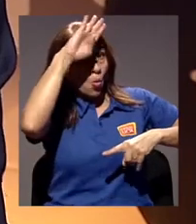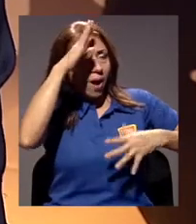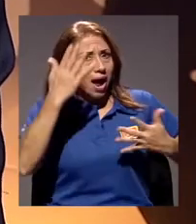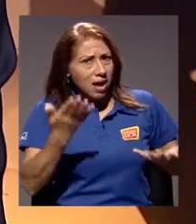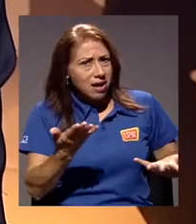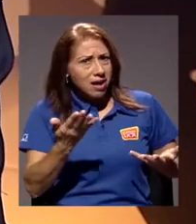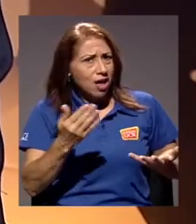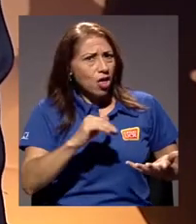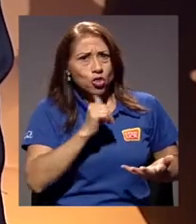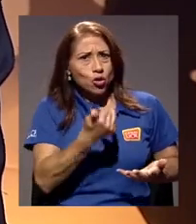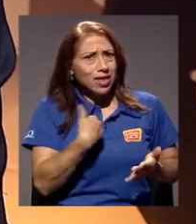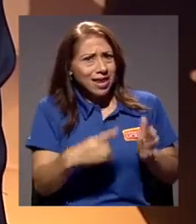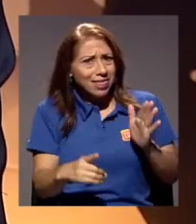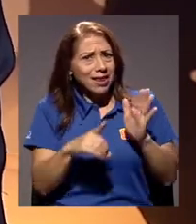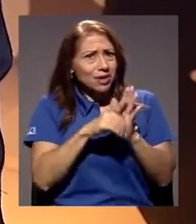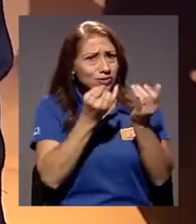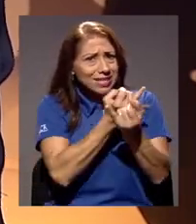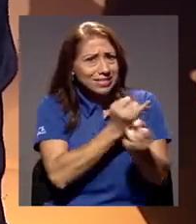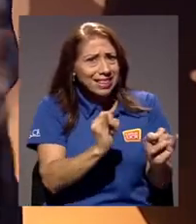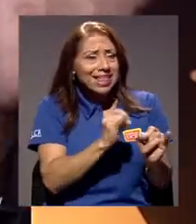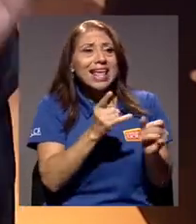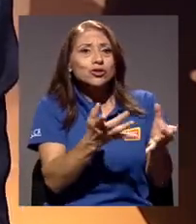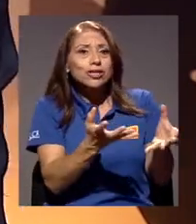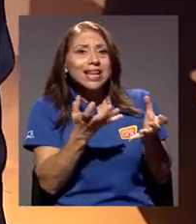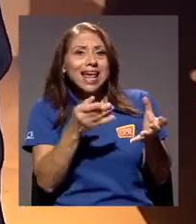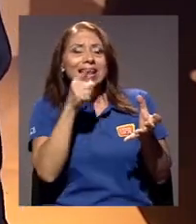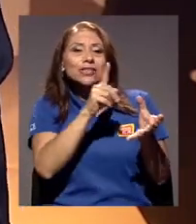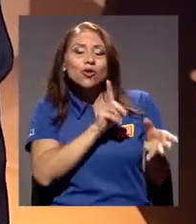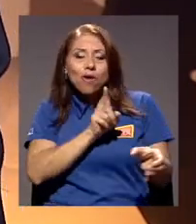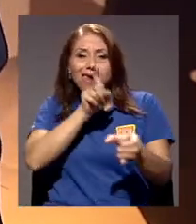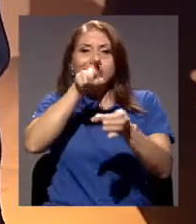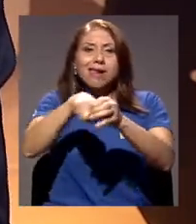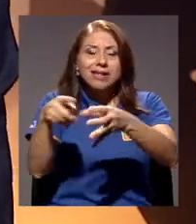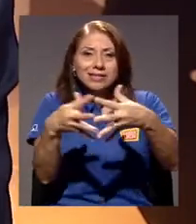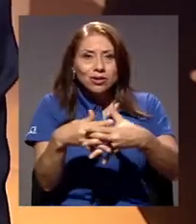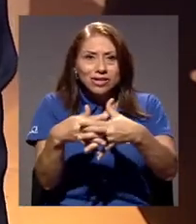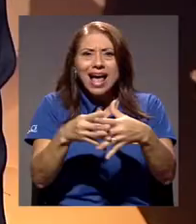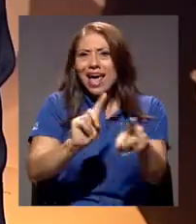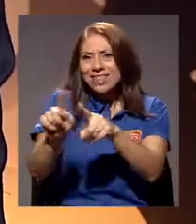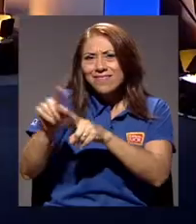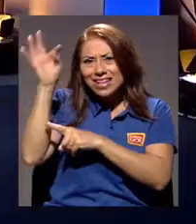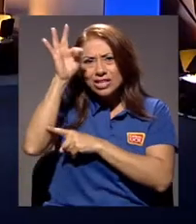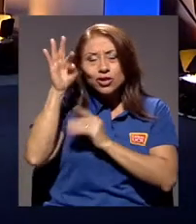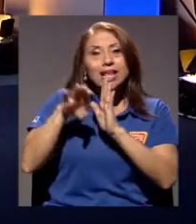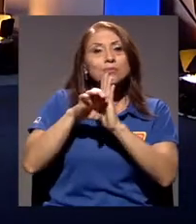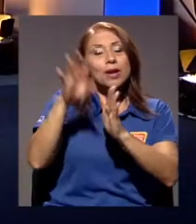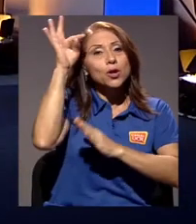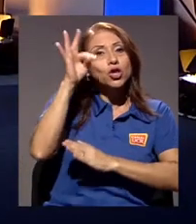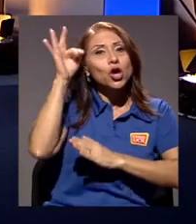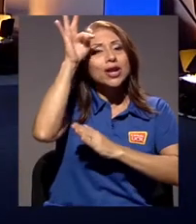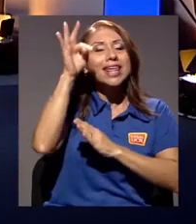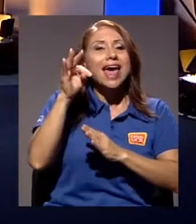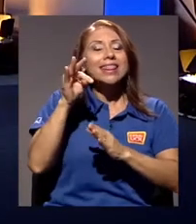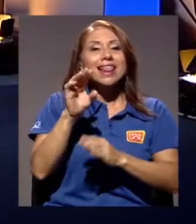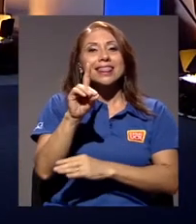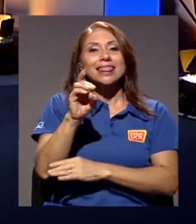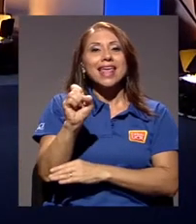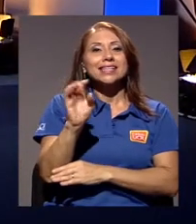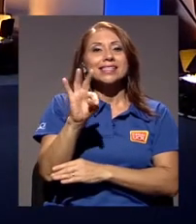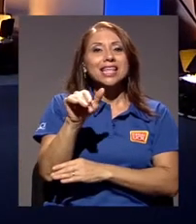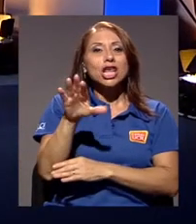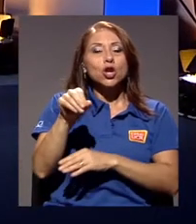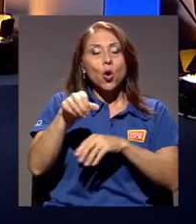sino formar parte de los astados hay varias teorías después la teoría del destino manifiesto etc pero la